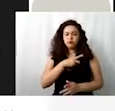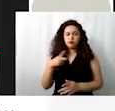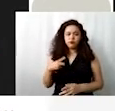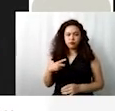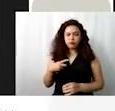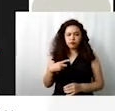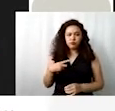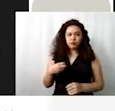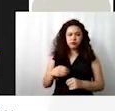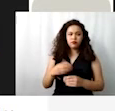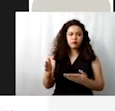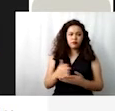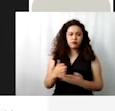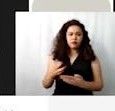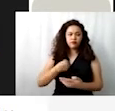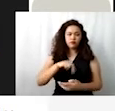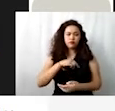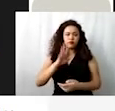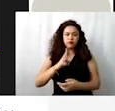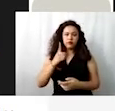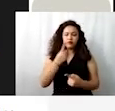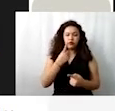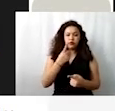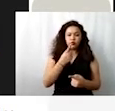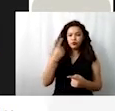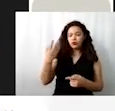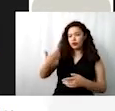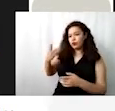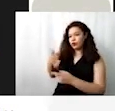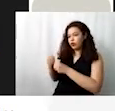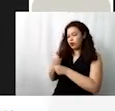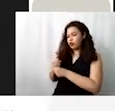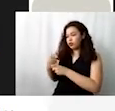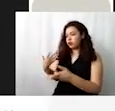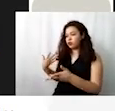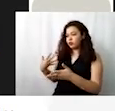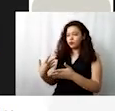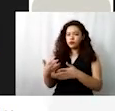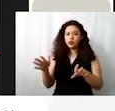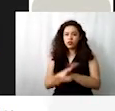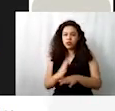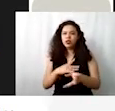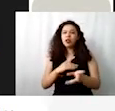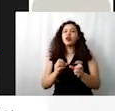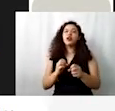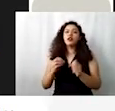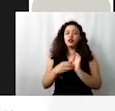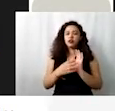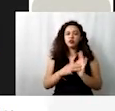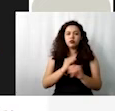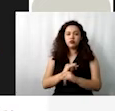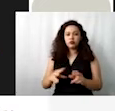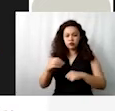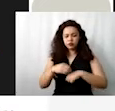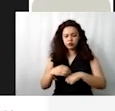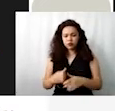saben ustedes que a veces de un año a otro cambia alguna ley o se están actualizando, se están revisando normas,